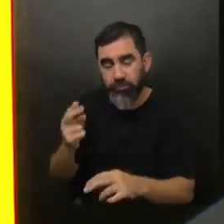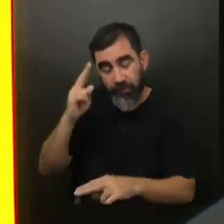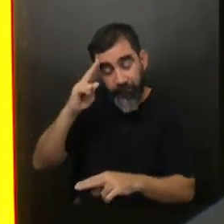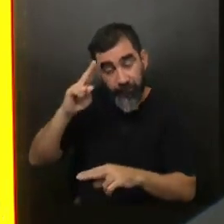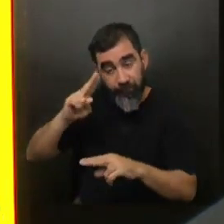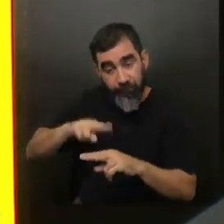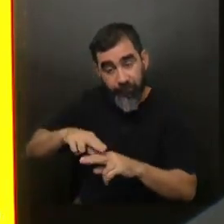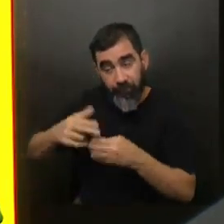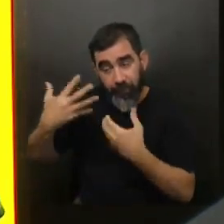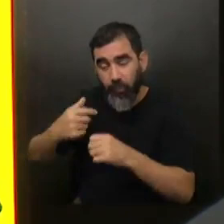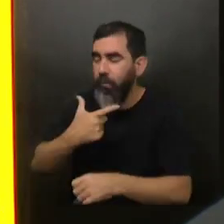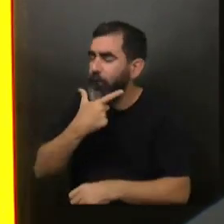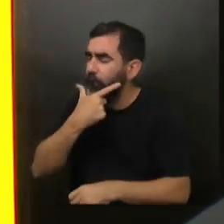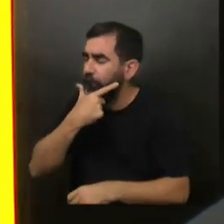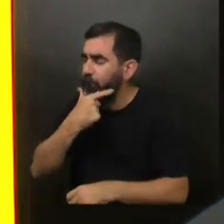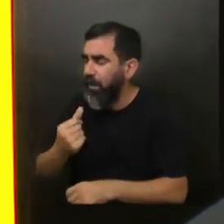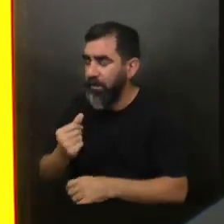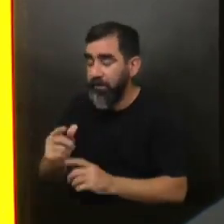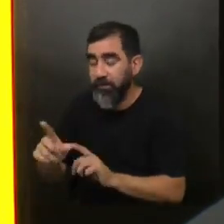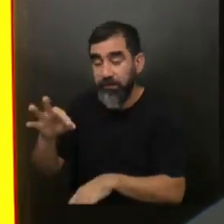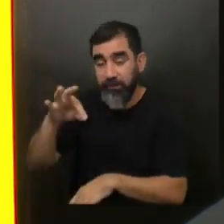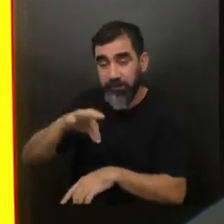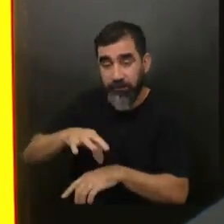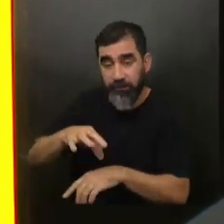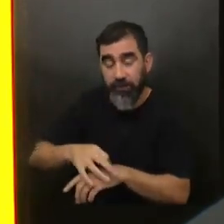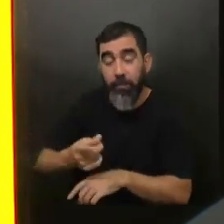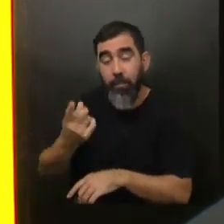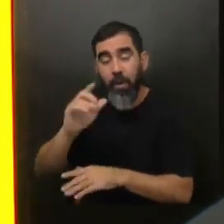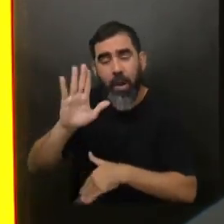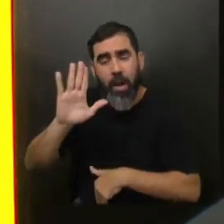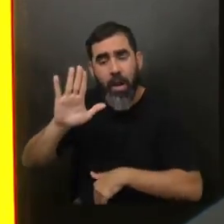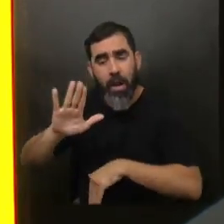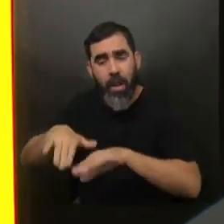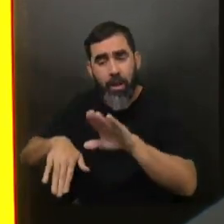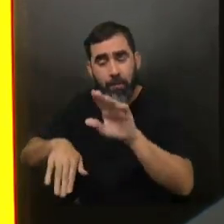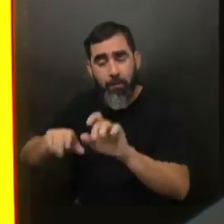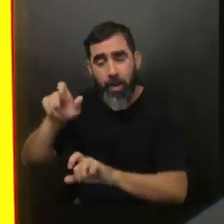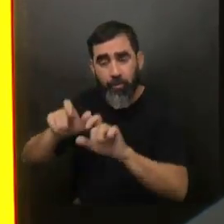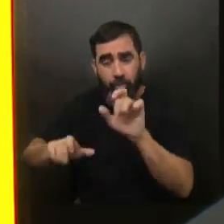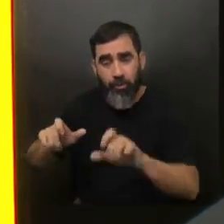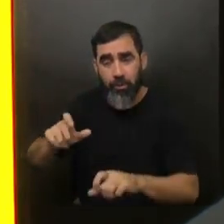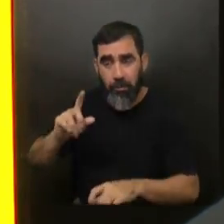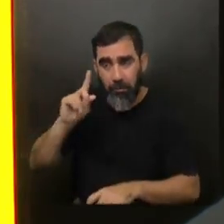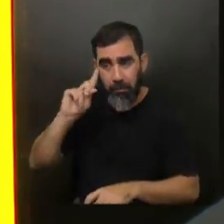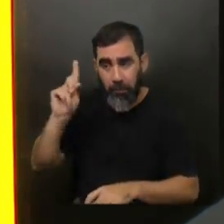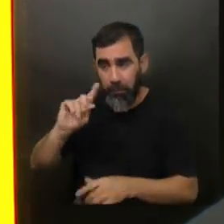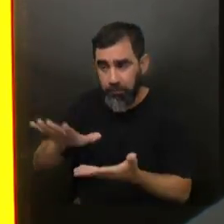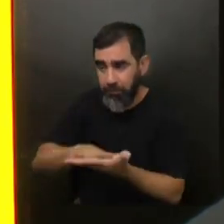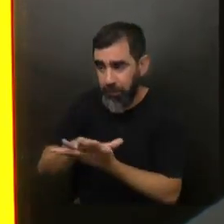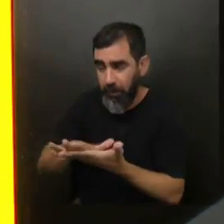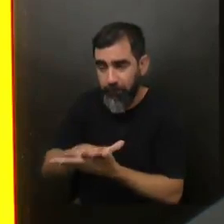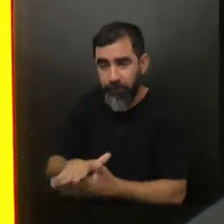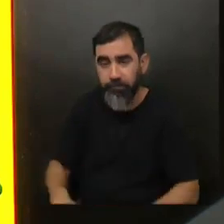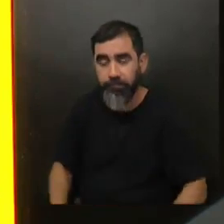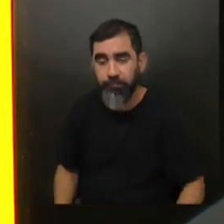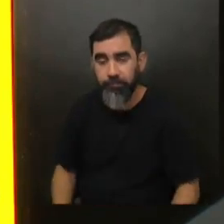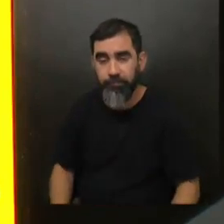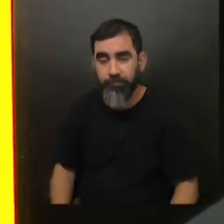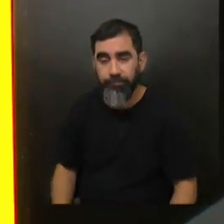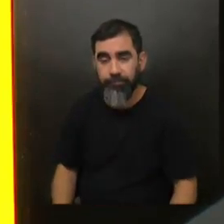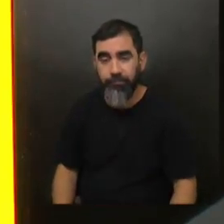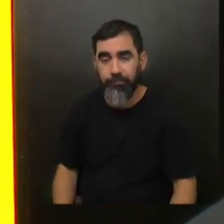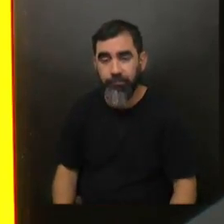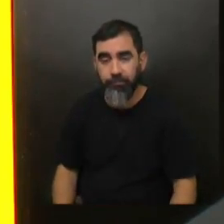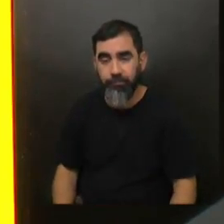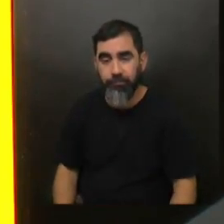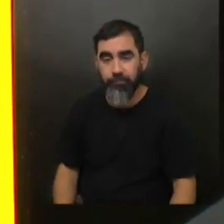se detecta fácilmente en consulta, pero que la mayoría de las personas no lo consultamos realmente, o sea, y que